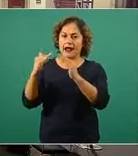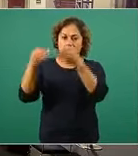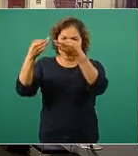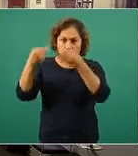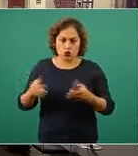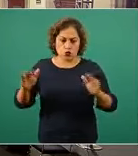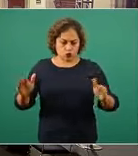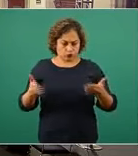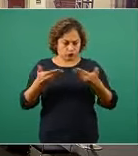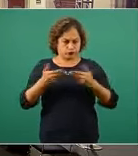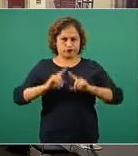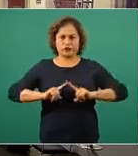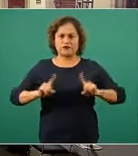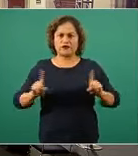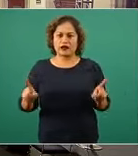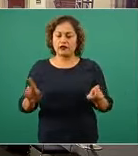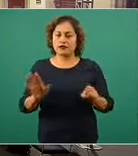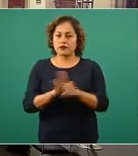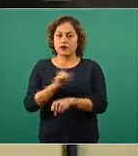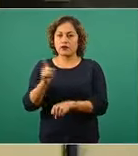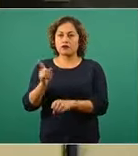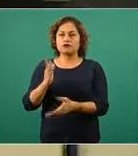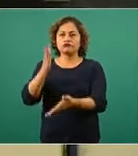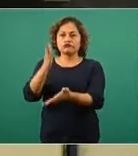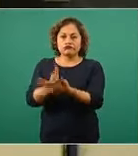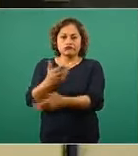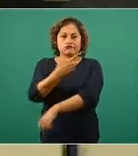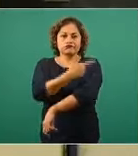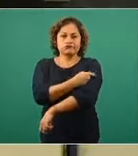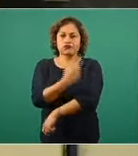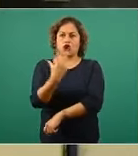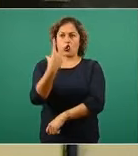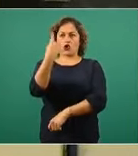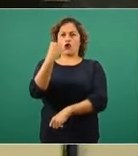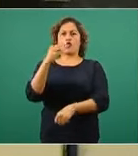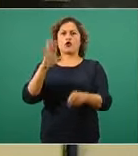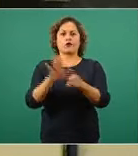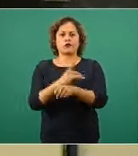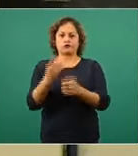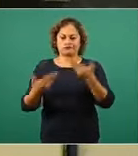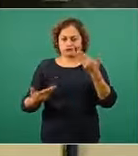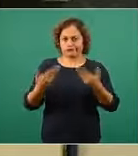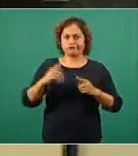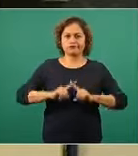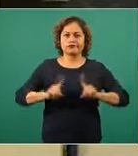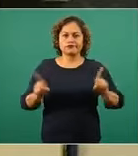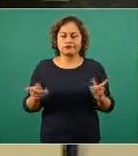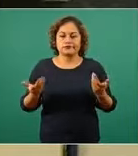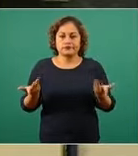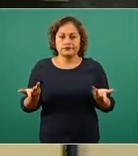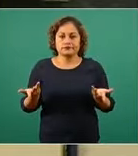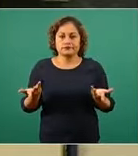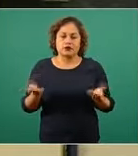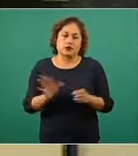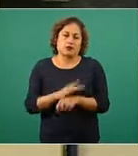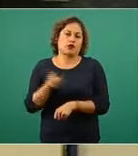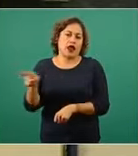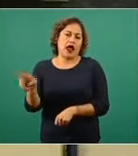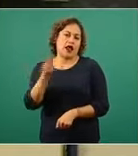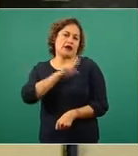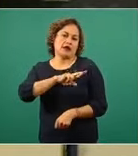veces estaban rentando, entonces mucha gente igual no pudo recibir la vacuna por esta situación. Como rentaban, pues no tenían